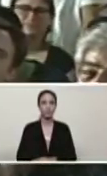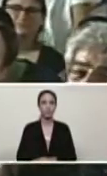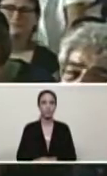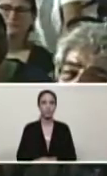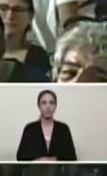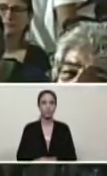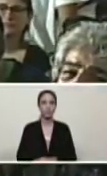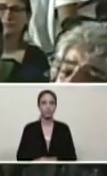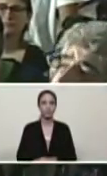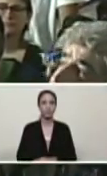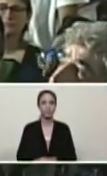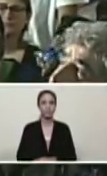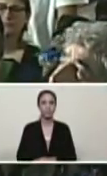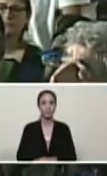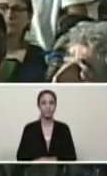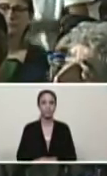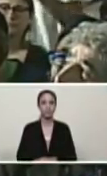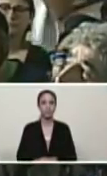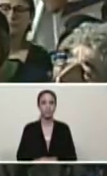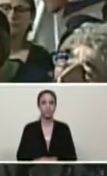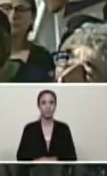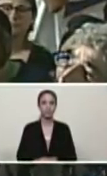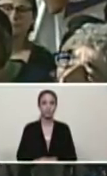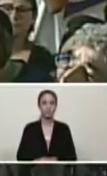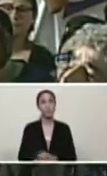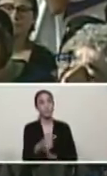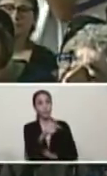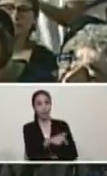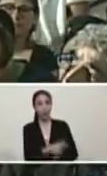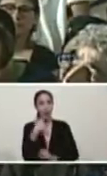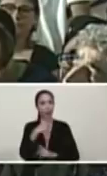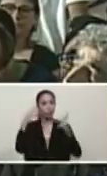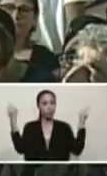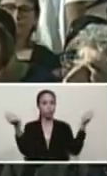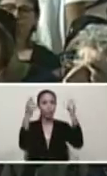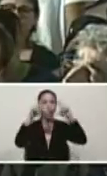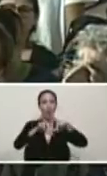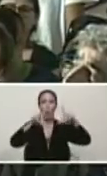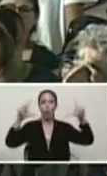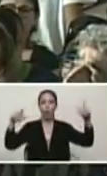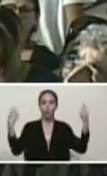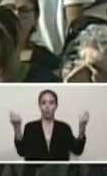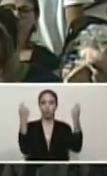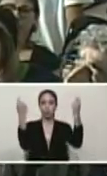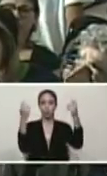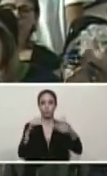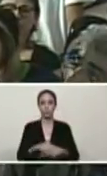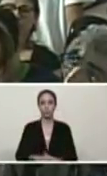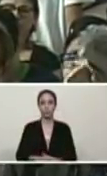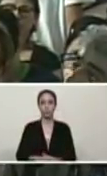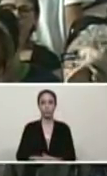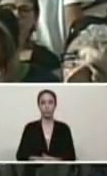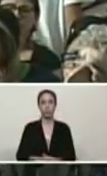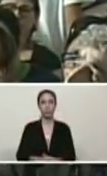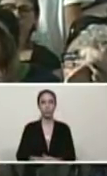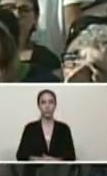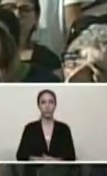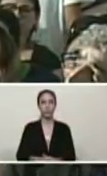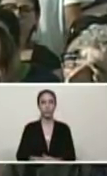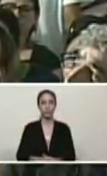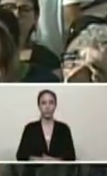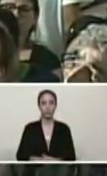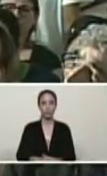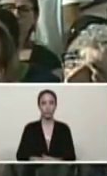Under this slogan. Y este slogan. In the significant day of the